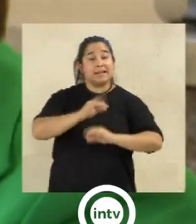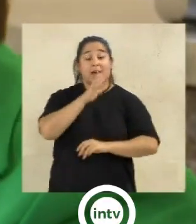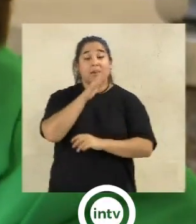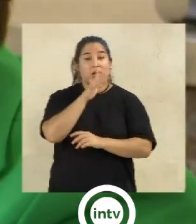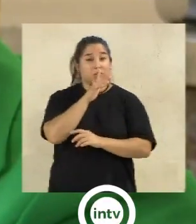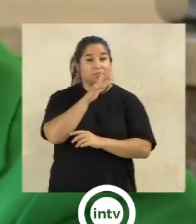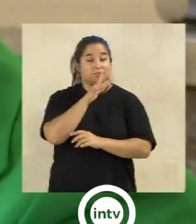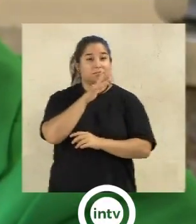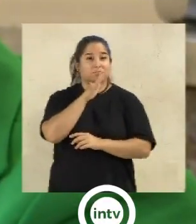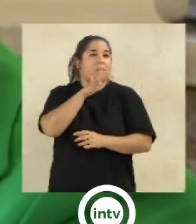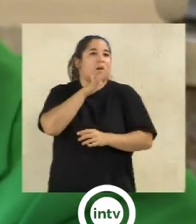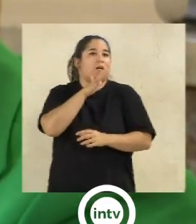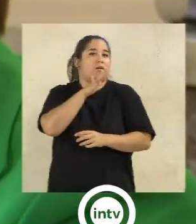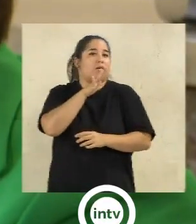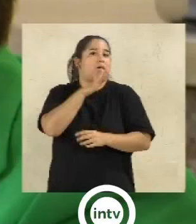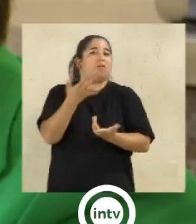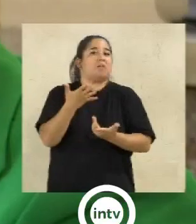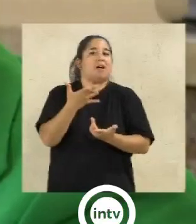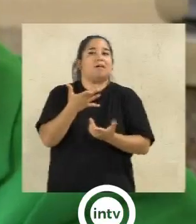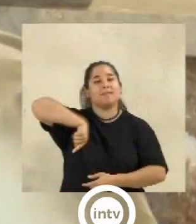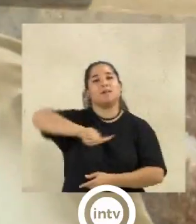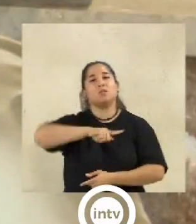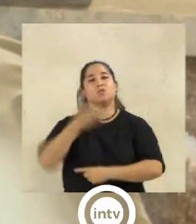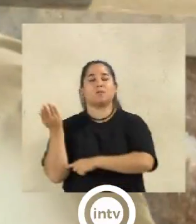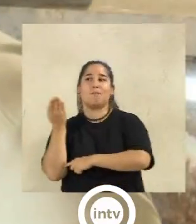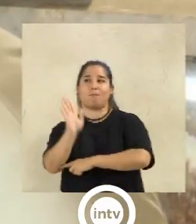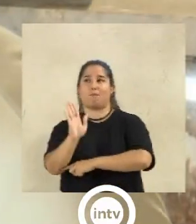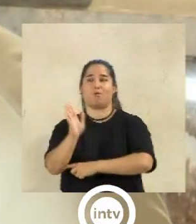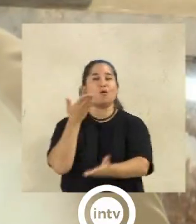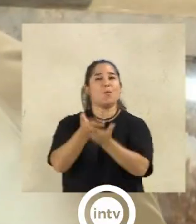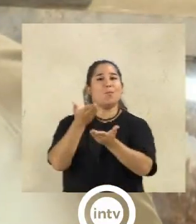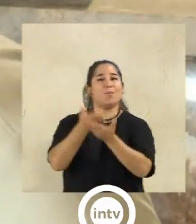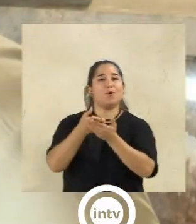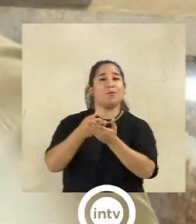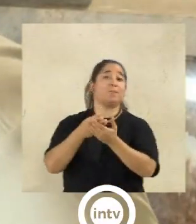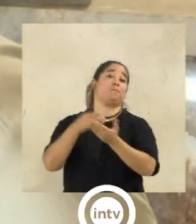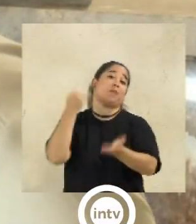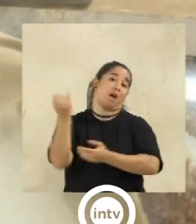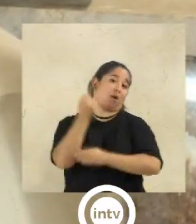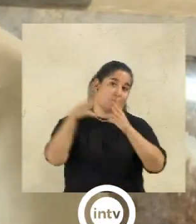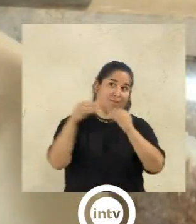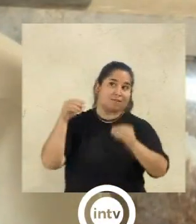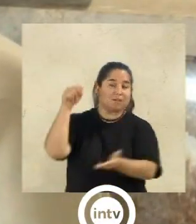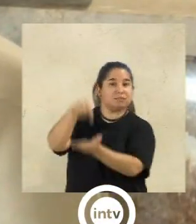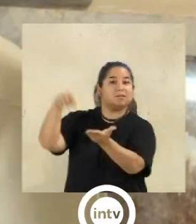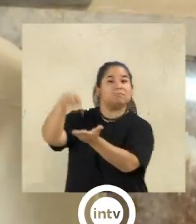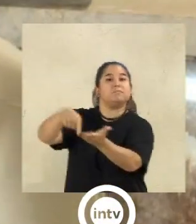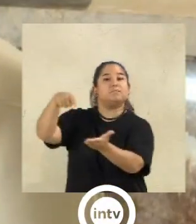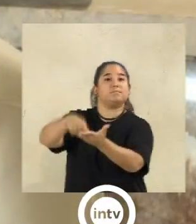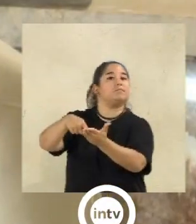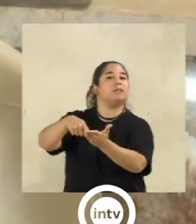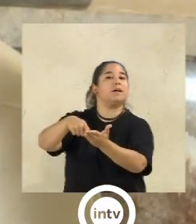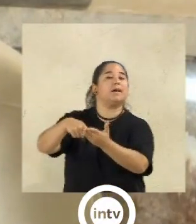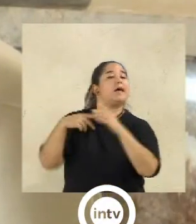pasemos Pues por alta esta vergonzosa metedura de p proponemos que se insta la junta de Andalucía a denegar la contratación de